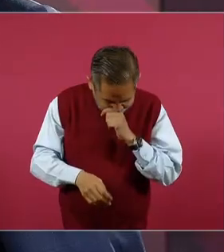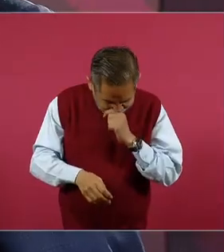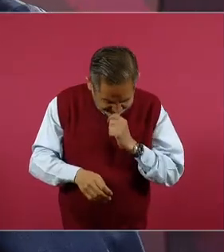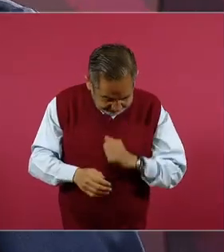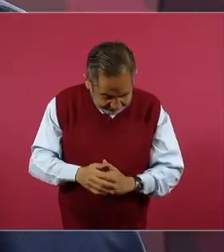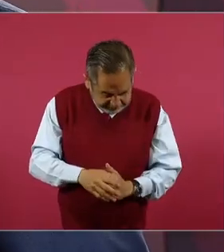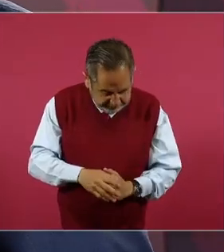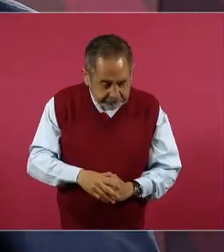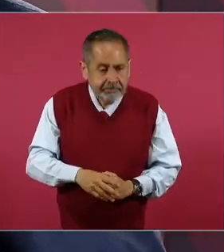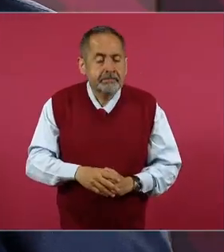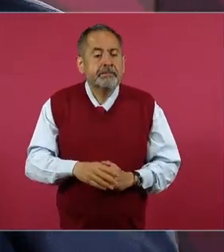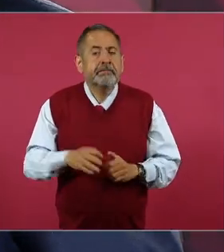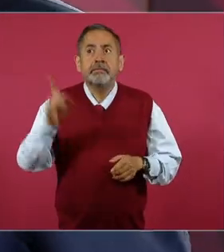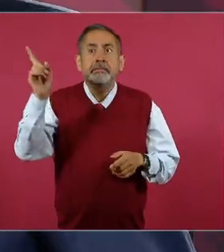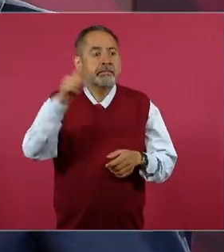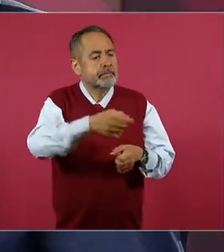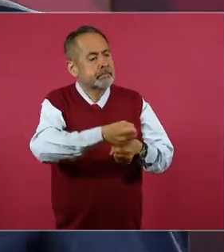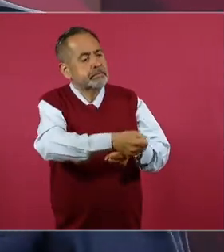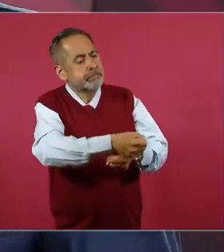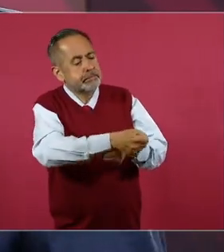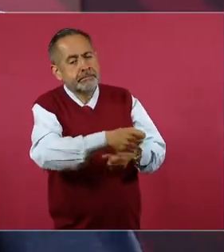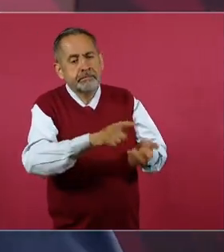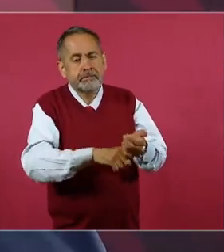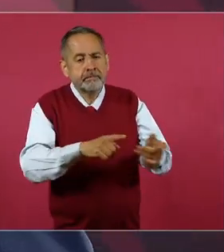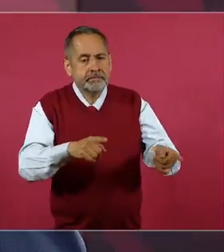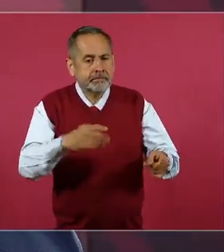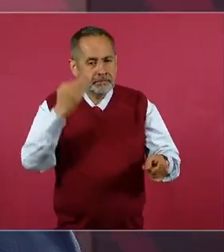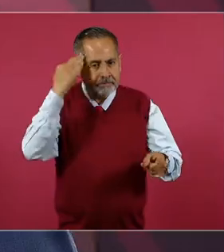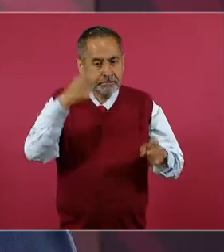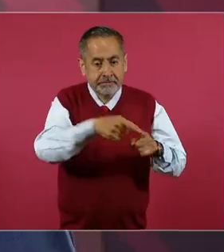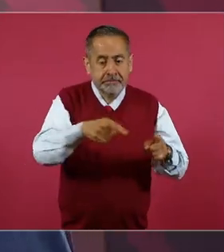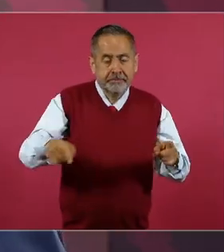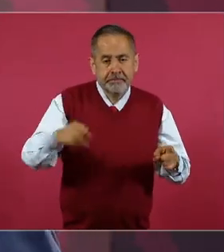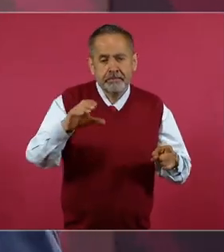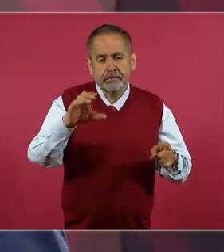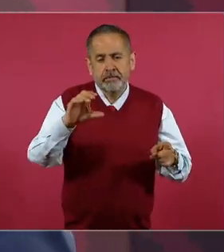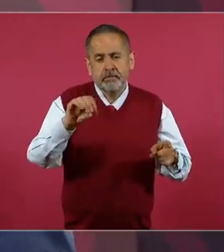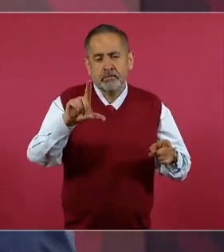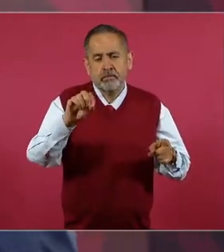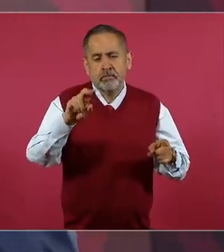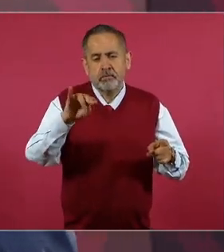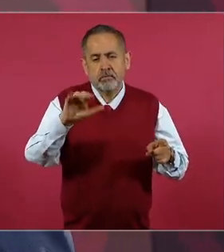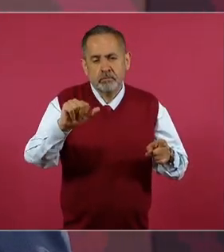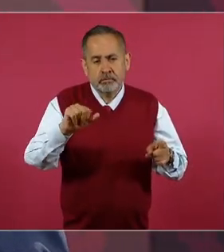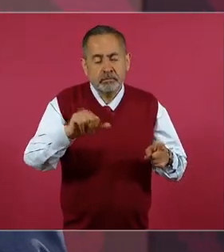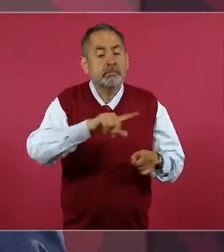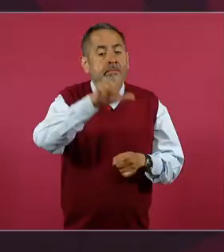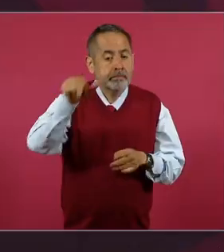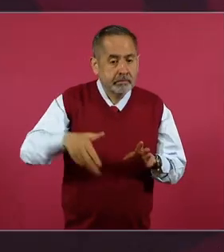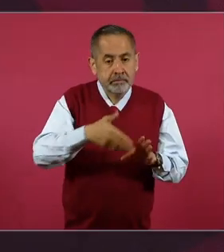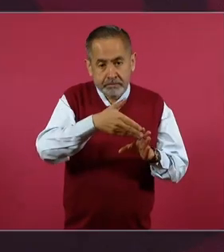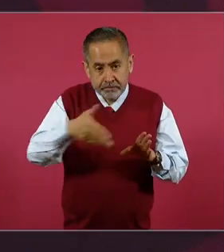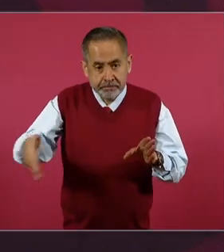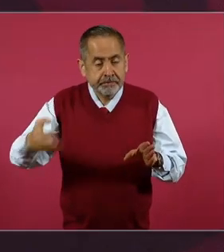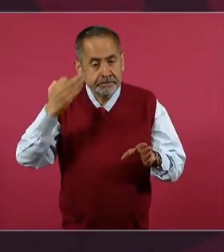del exterminio, tanto en la época colonial como en el periodo